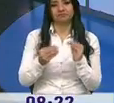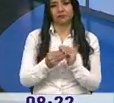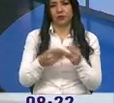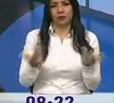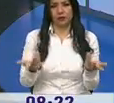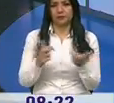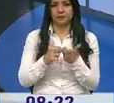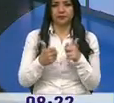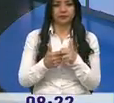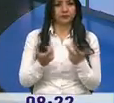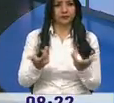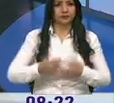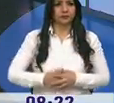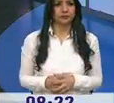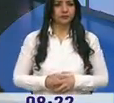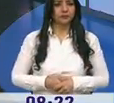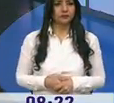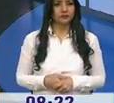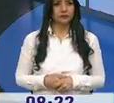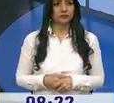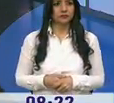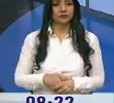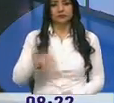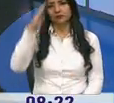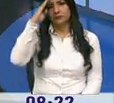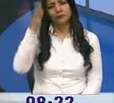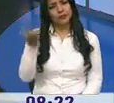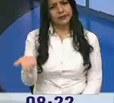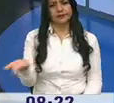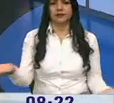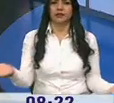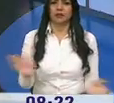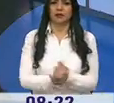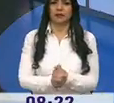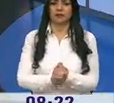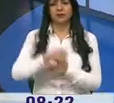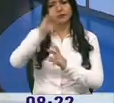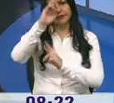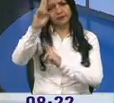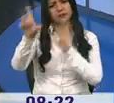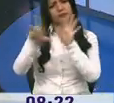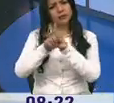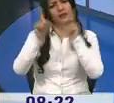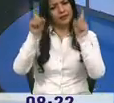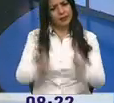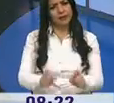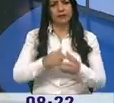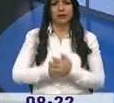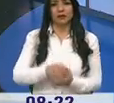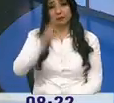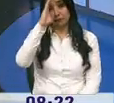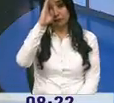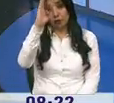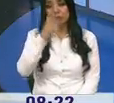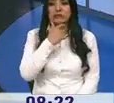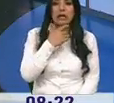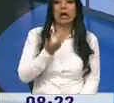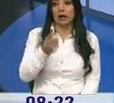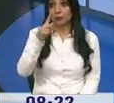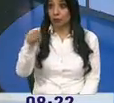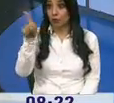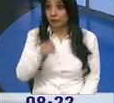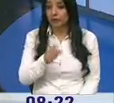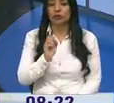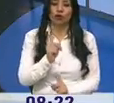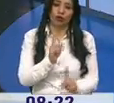no camine, que no se desarrolle. Oye, pero es la policía. Hay que venir a poner orden. O sea, la policía deberá dar el ejemplo. A mí me